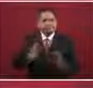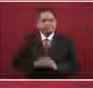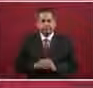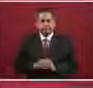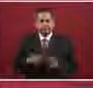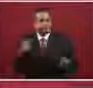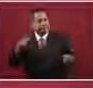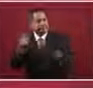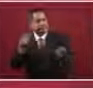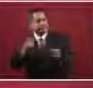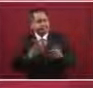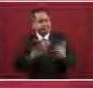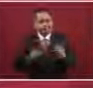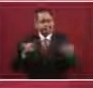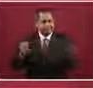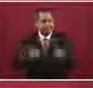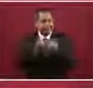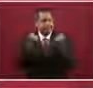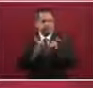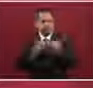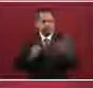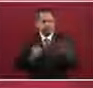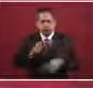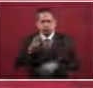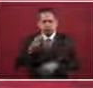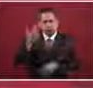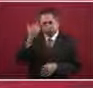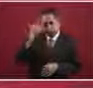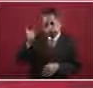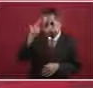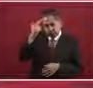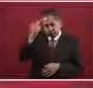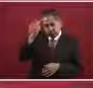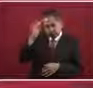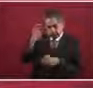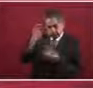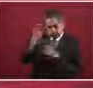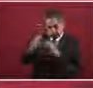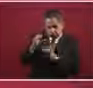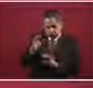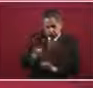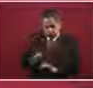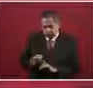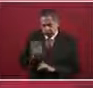menos confrontación y más argumentación